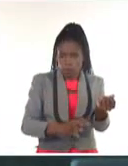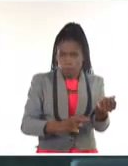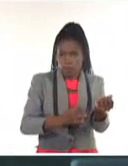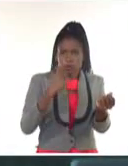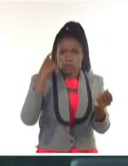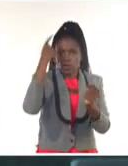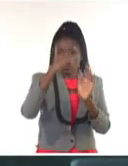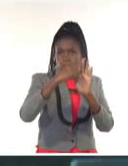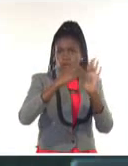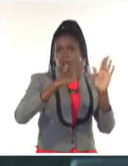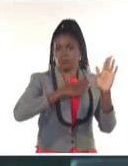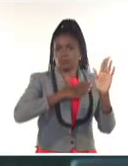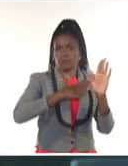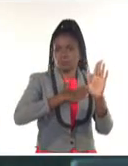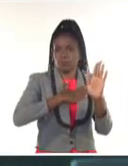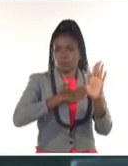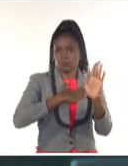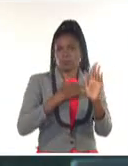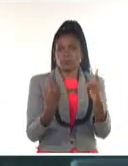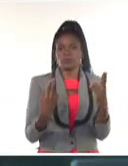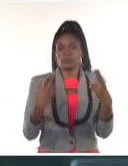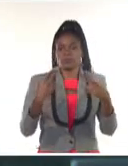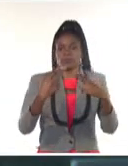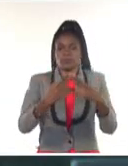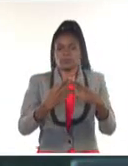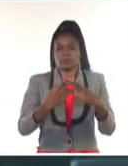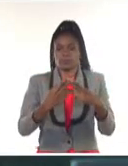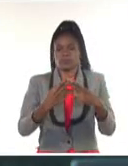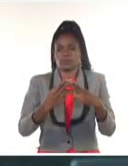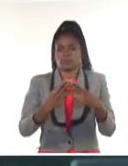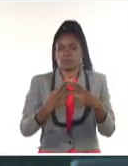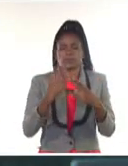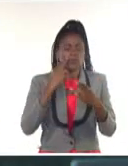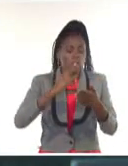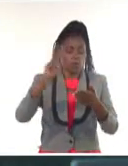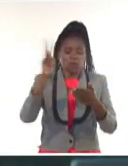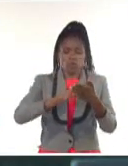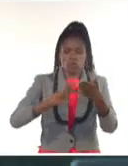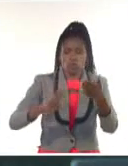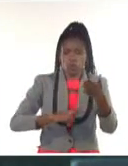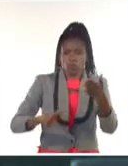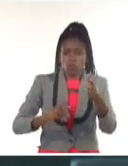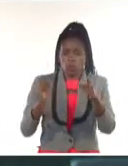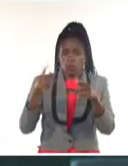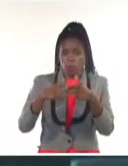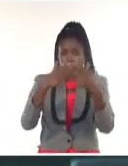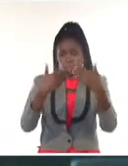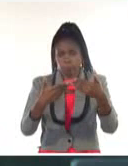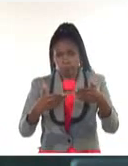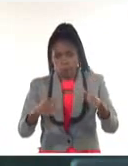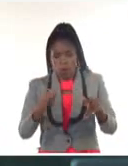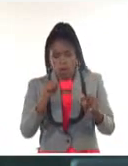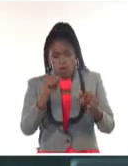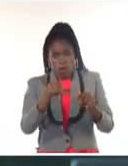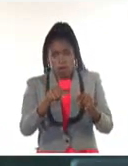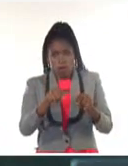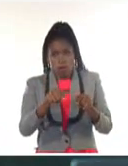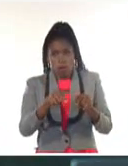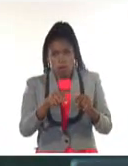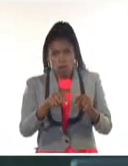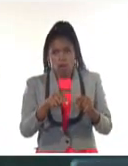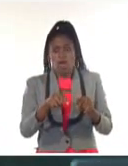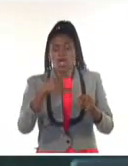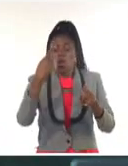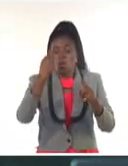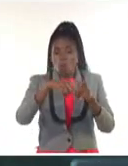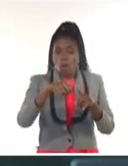caracterizados propios del evento, como la lectura del bando que deja oficialmente inaugurada la jornada, la gala